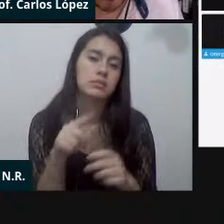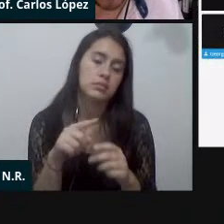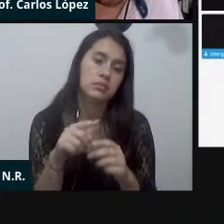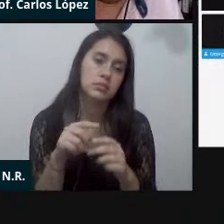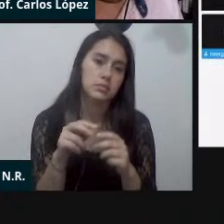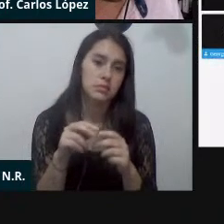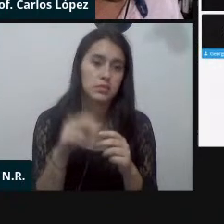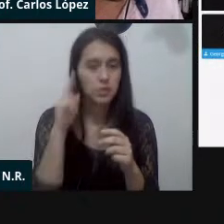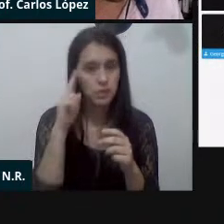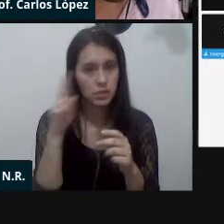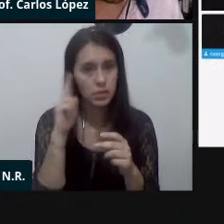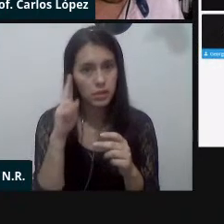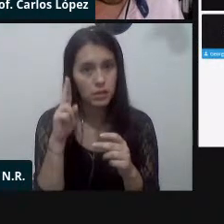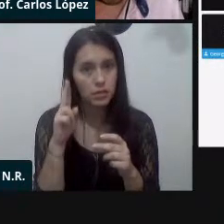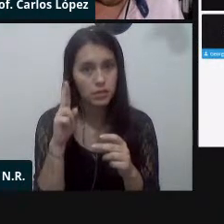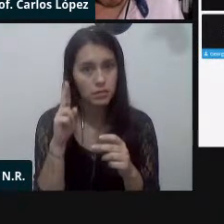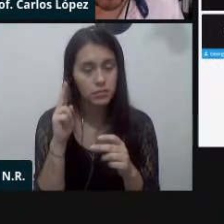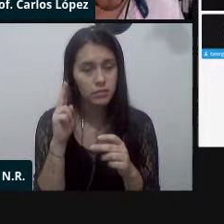Liliana.